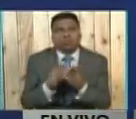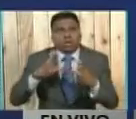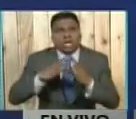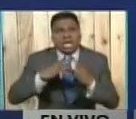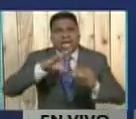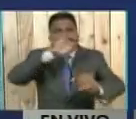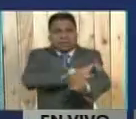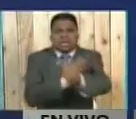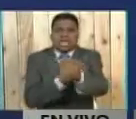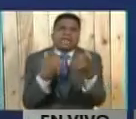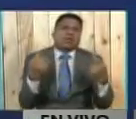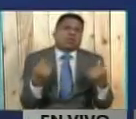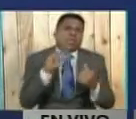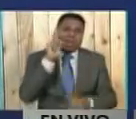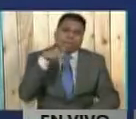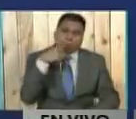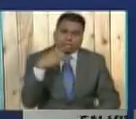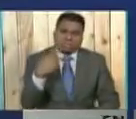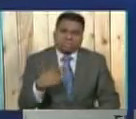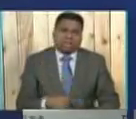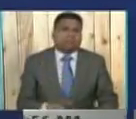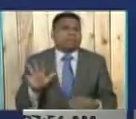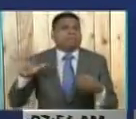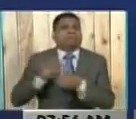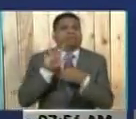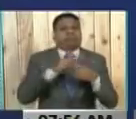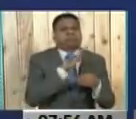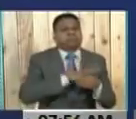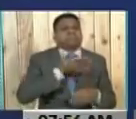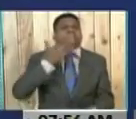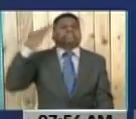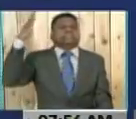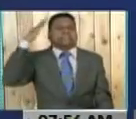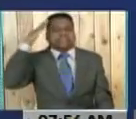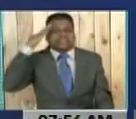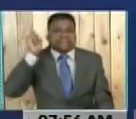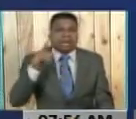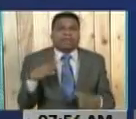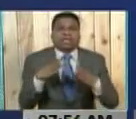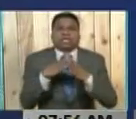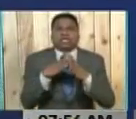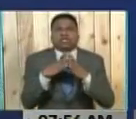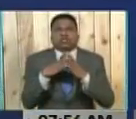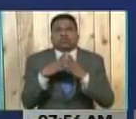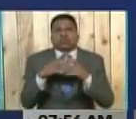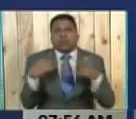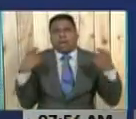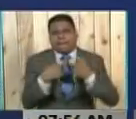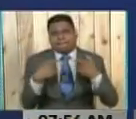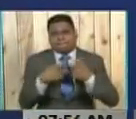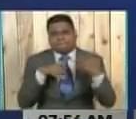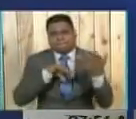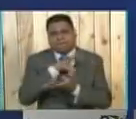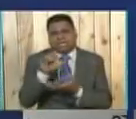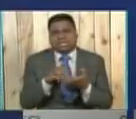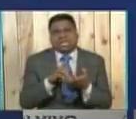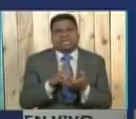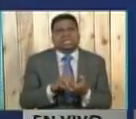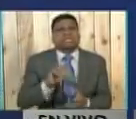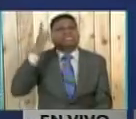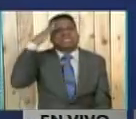la economía y en la política. Bastante de eso sabe de estas batallas geopolíticas por un nuevo mundo el presidente Putin.